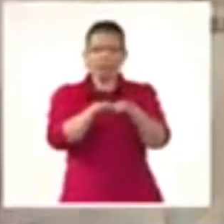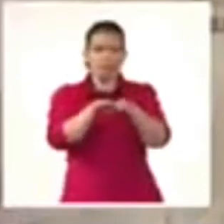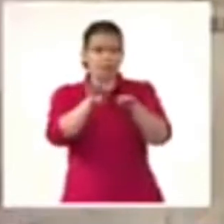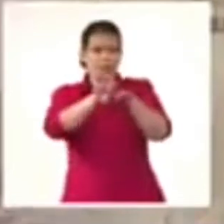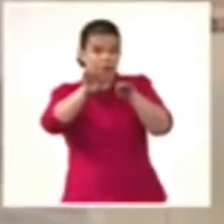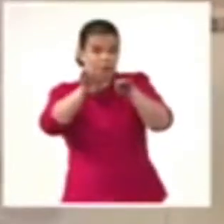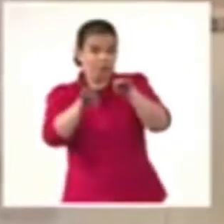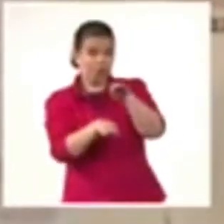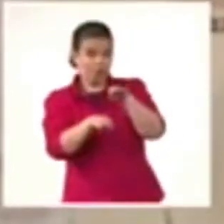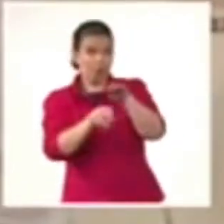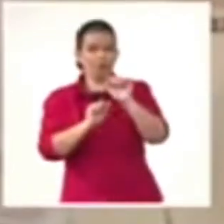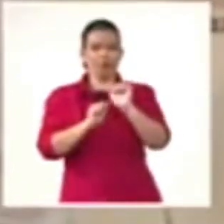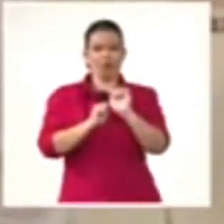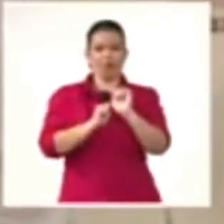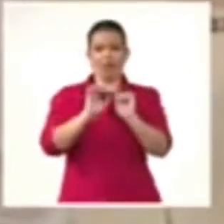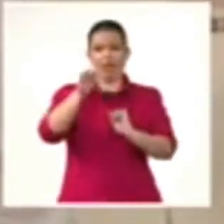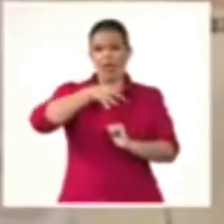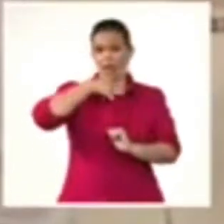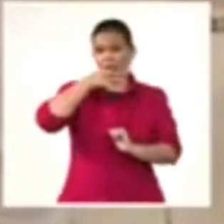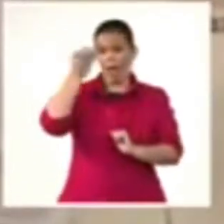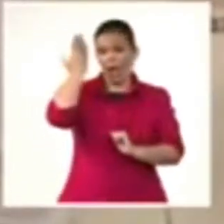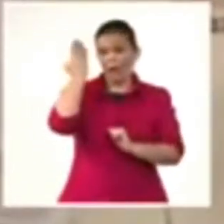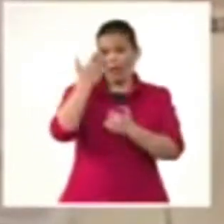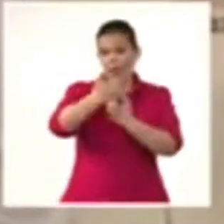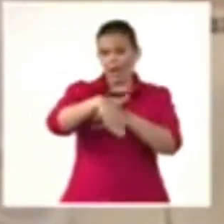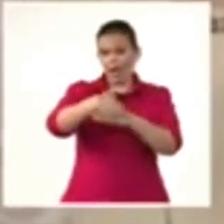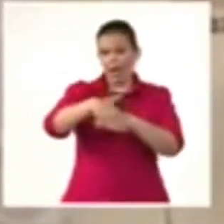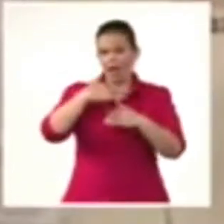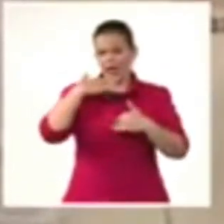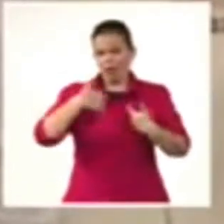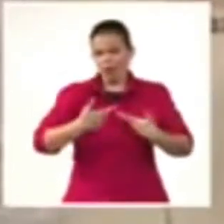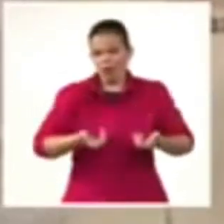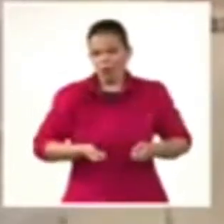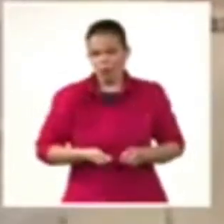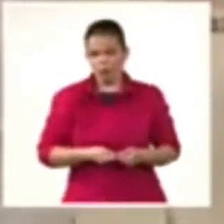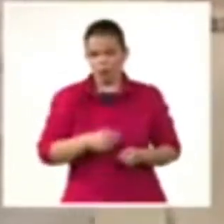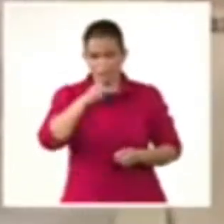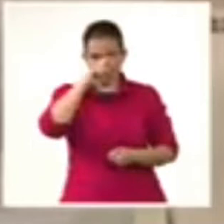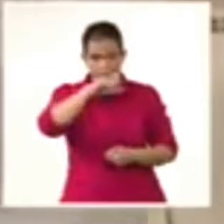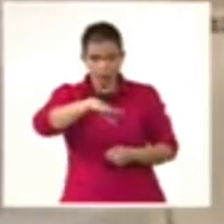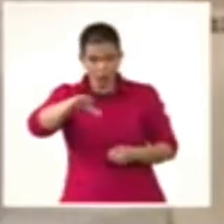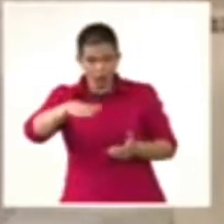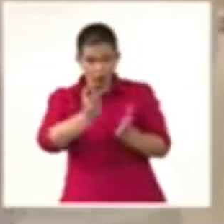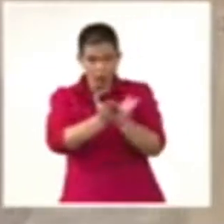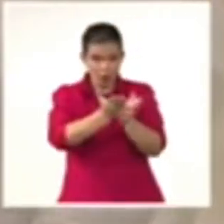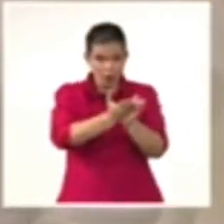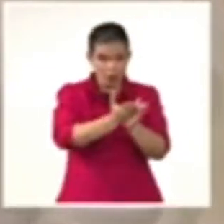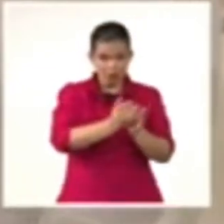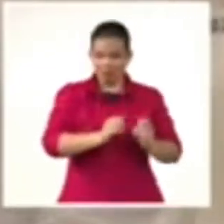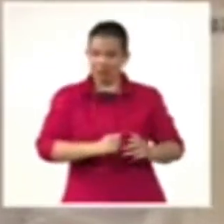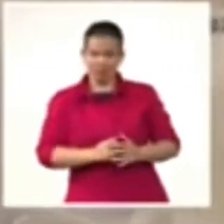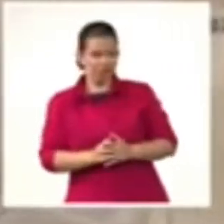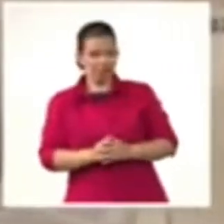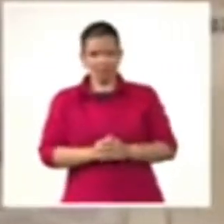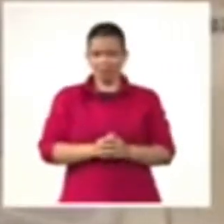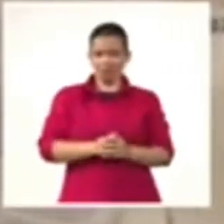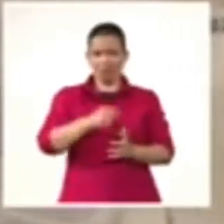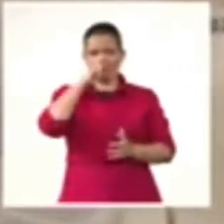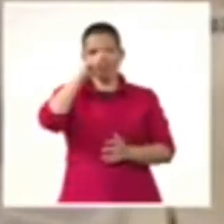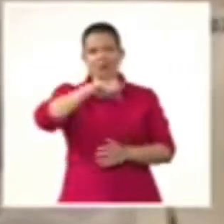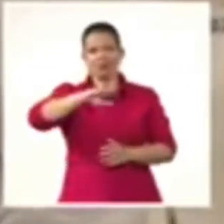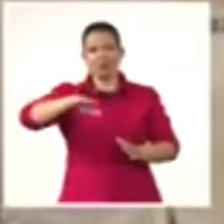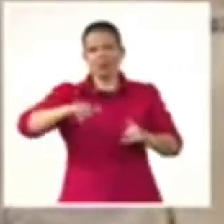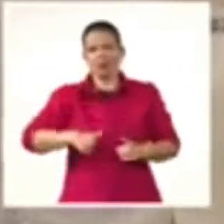urbanos era la de los niños en la calle, limpiabotas, vendedores de diarios, mensajeros de cualquier